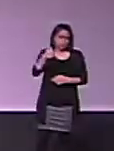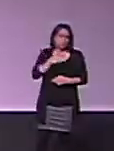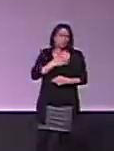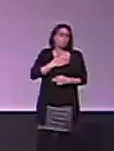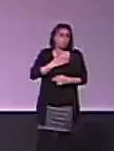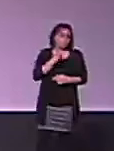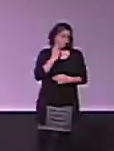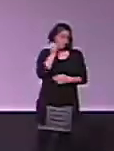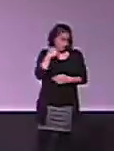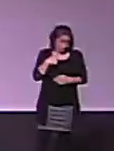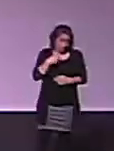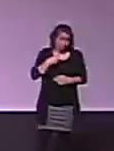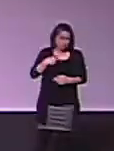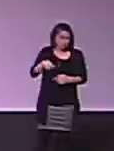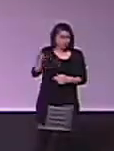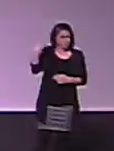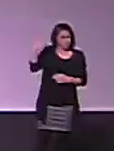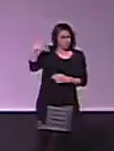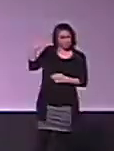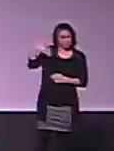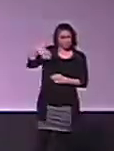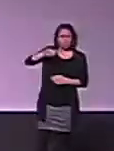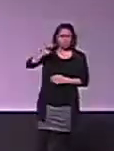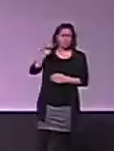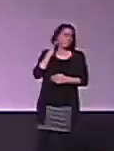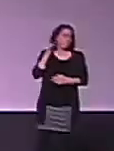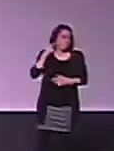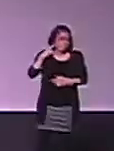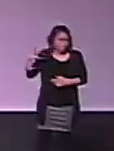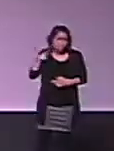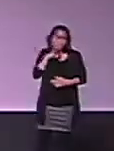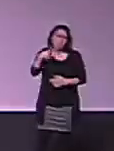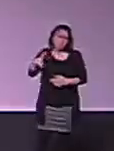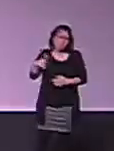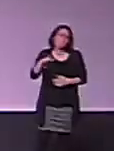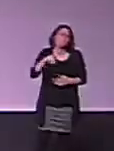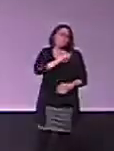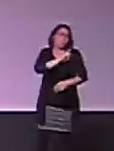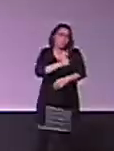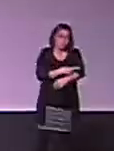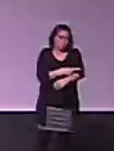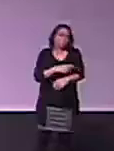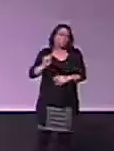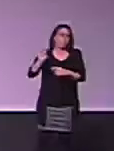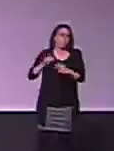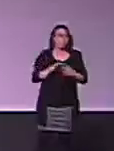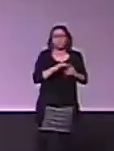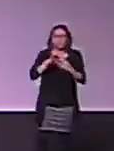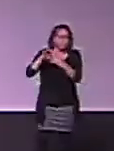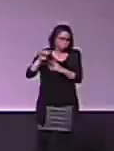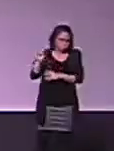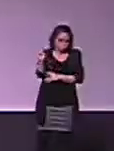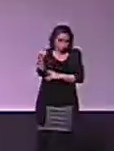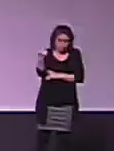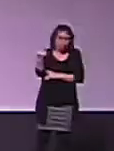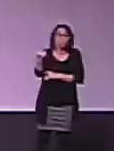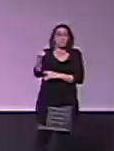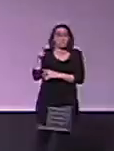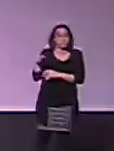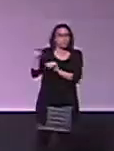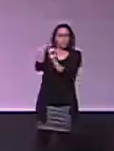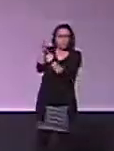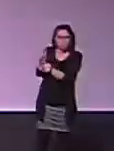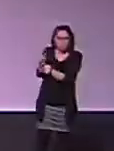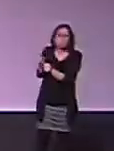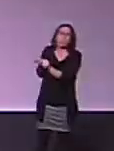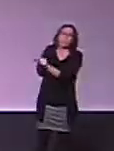Un ejemplo para muchas que quisieron seguir su camino entonces y para muchas que quieren seguir su camino hoy en día, porque a pesar de los pasos que hemos